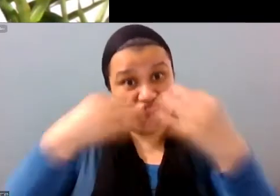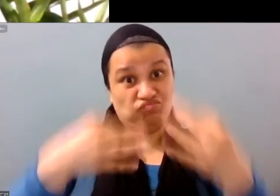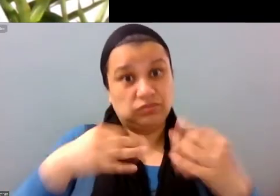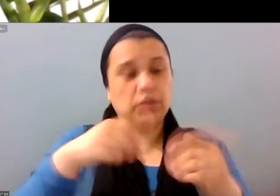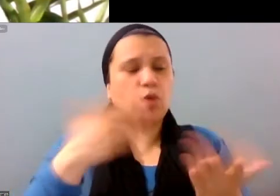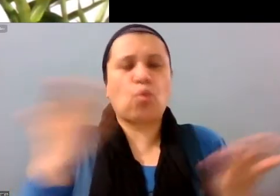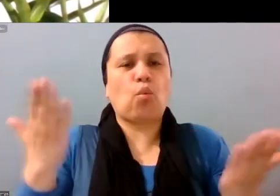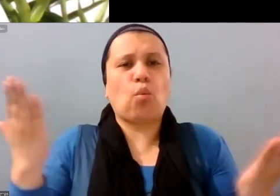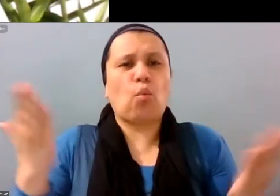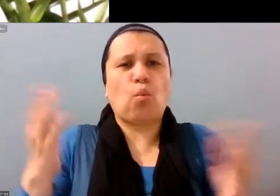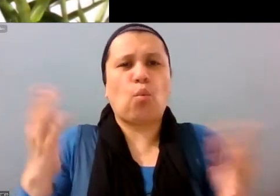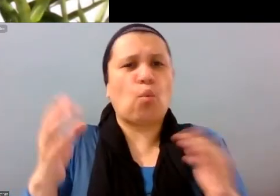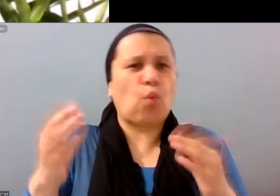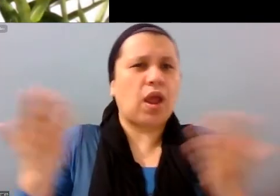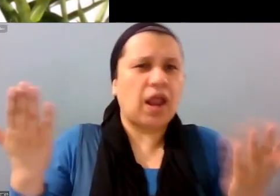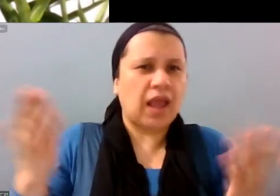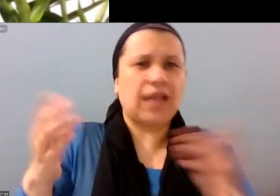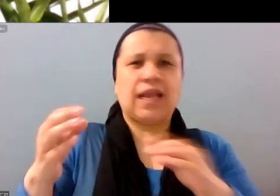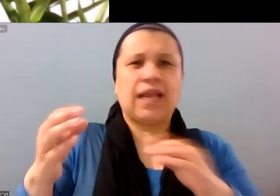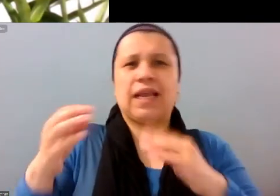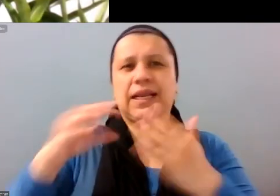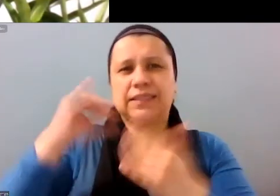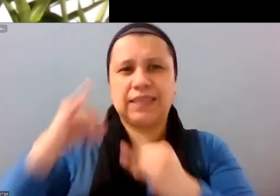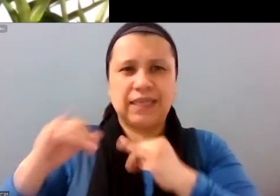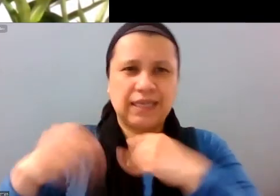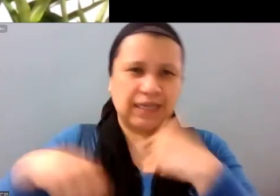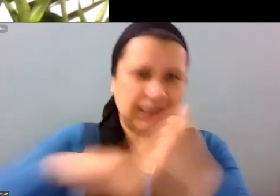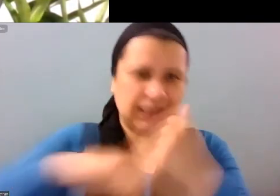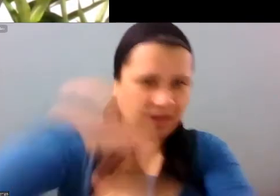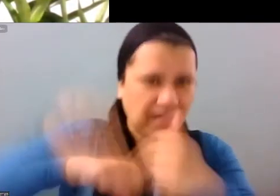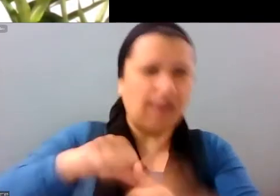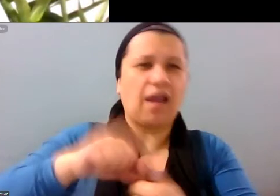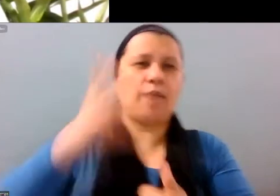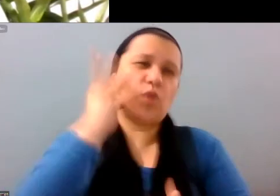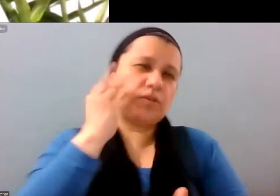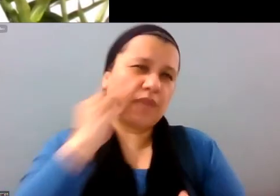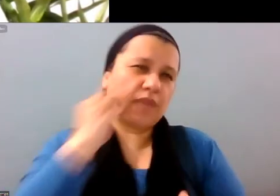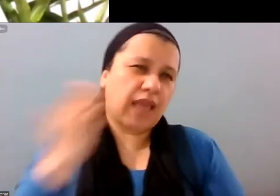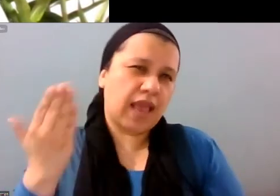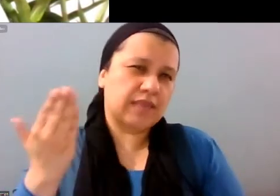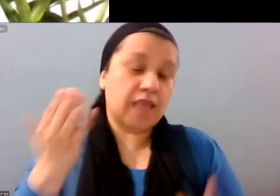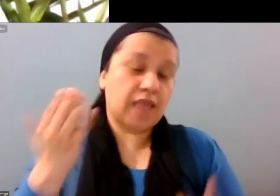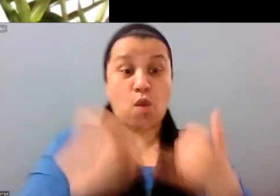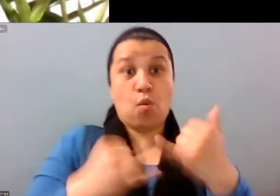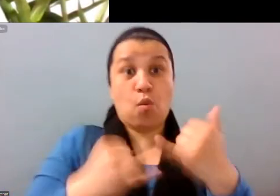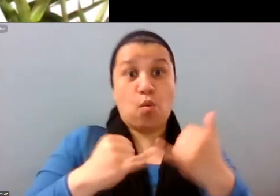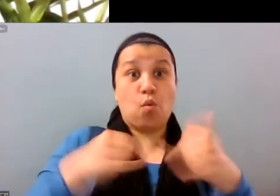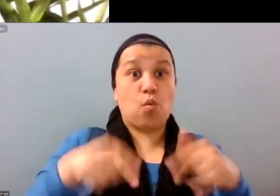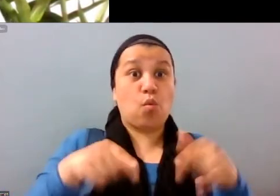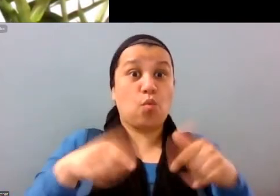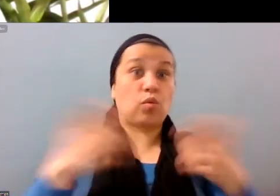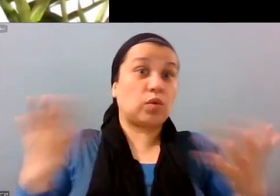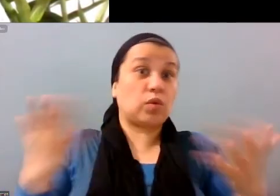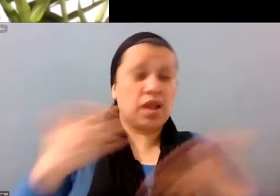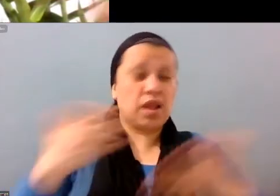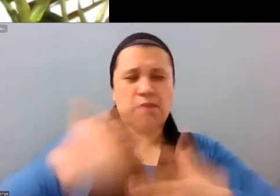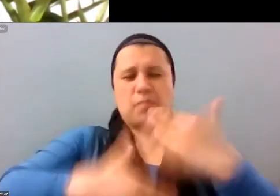intercambio cuáles fueron esas experiencias y por último ya finalizar con un proceso de